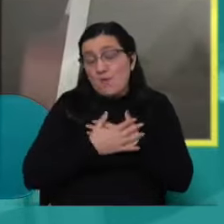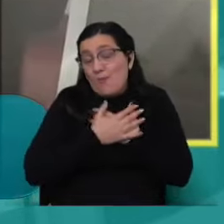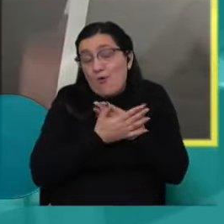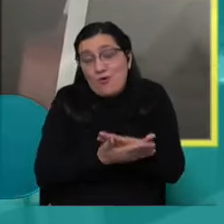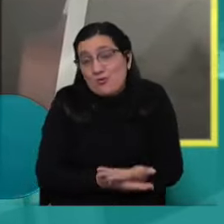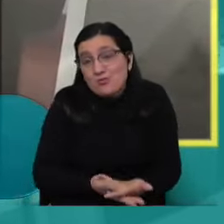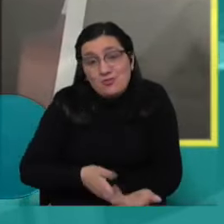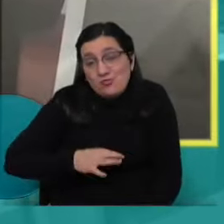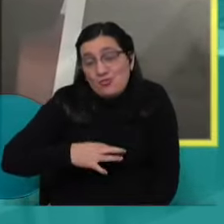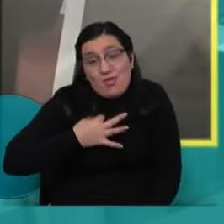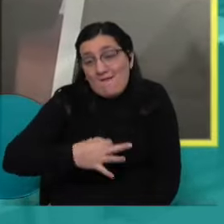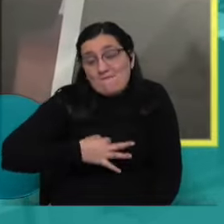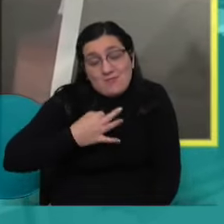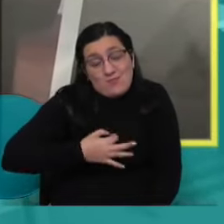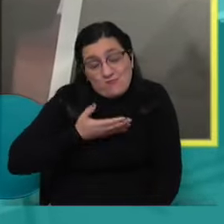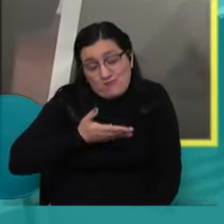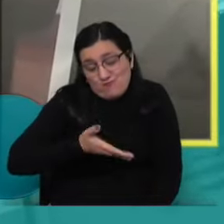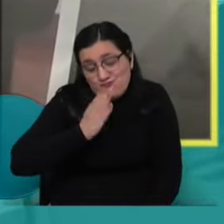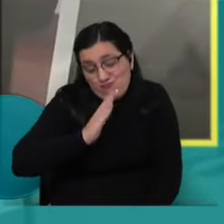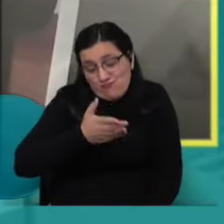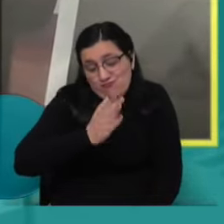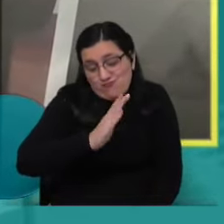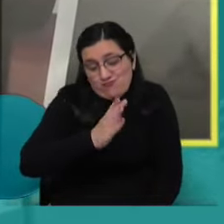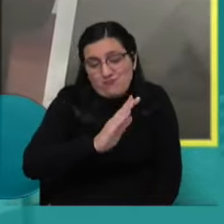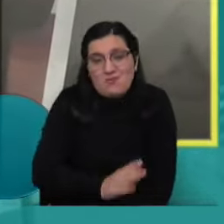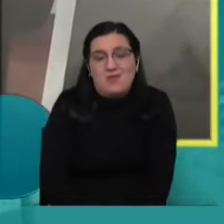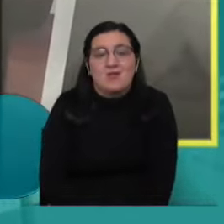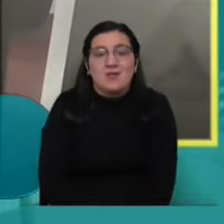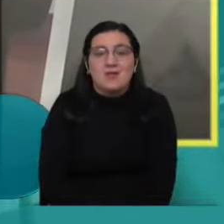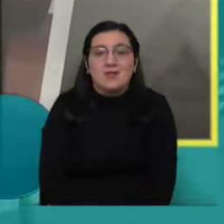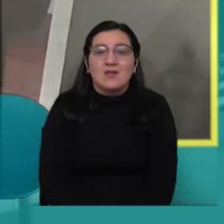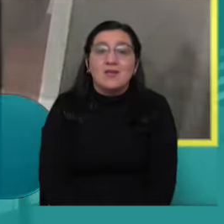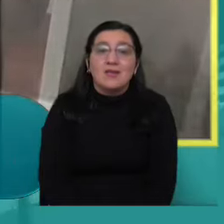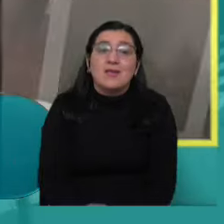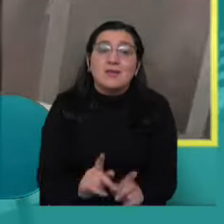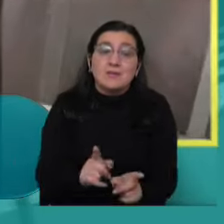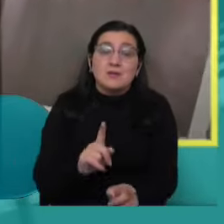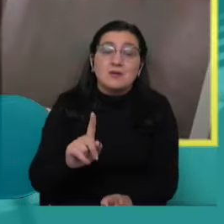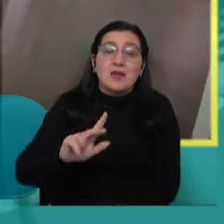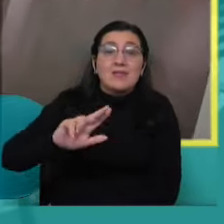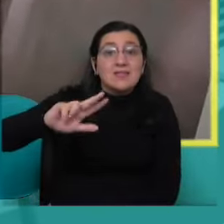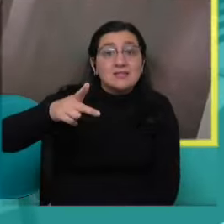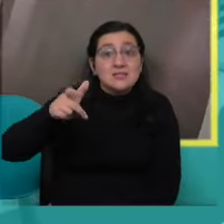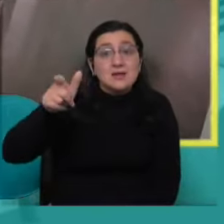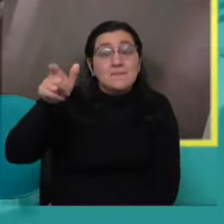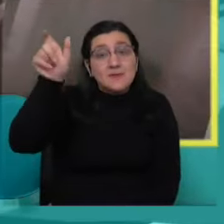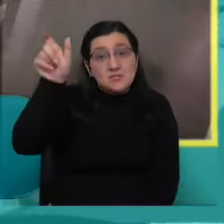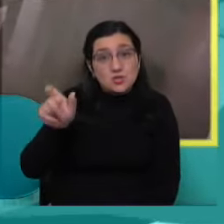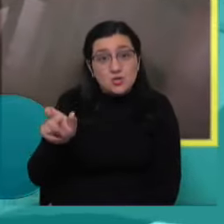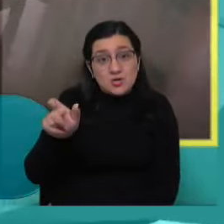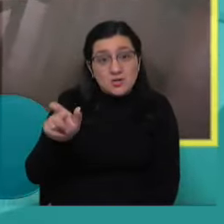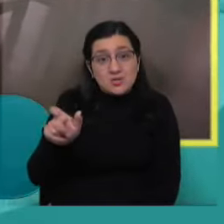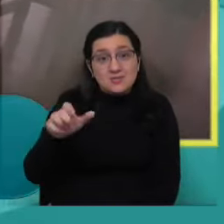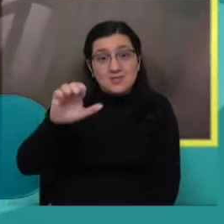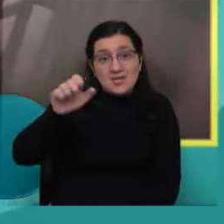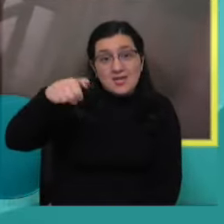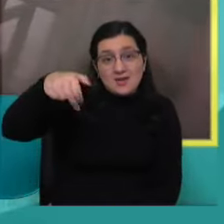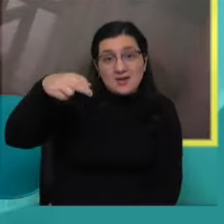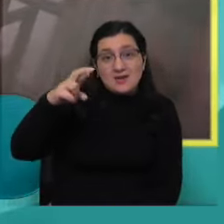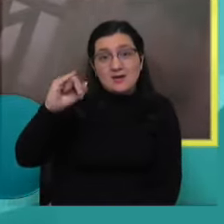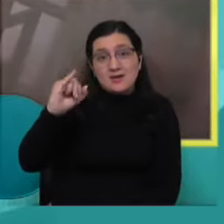de toda la vida por decirlo así y este el otro tercer personaje que aparece es Enrique Santos